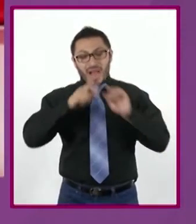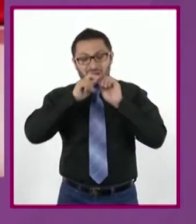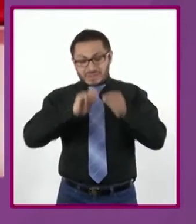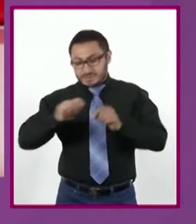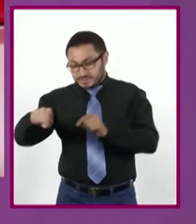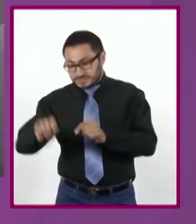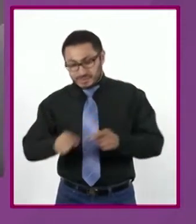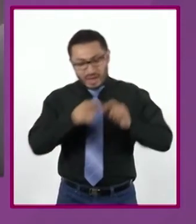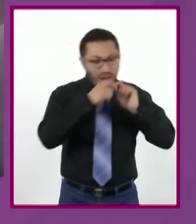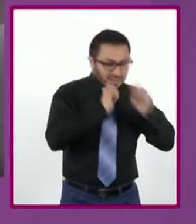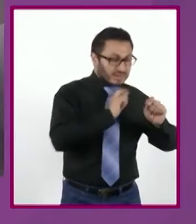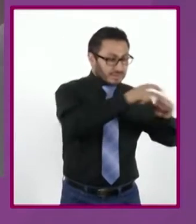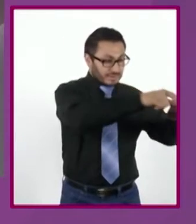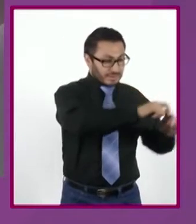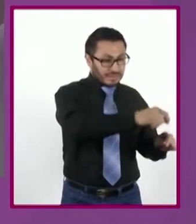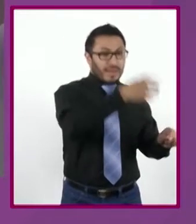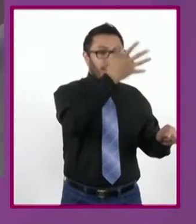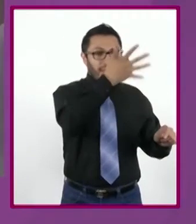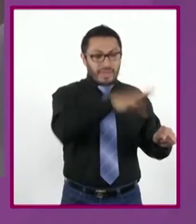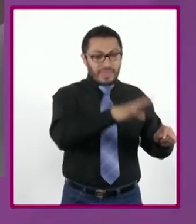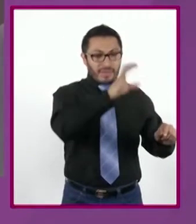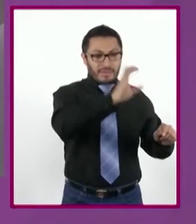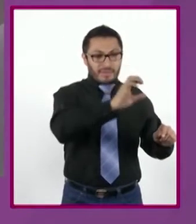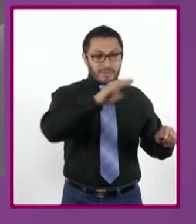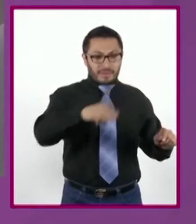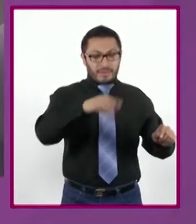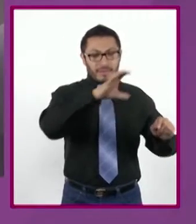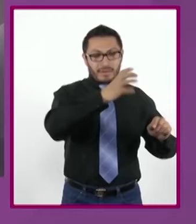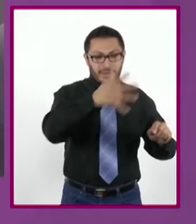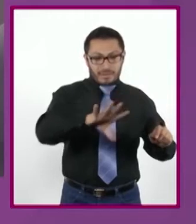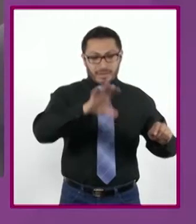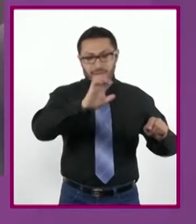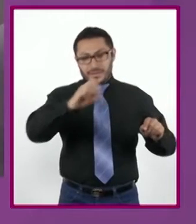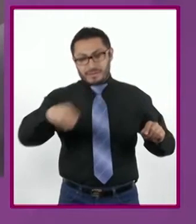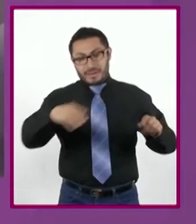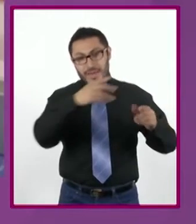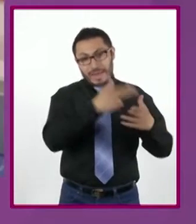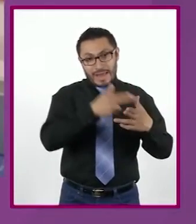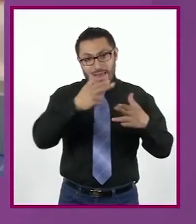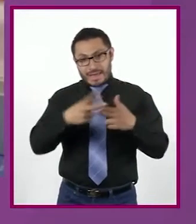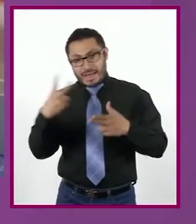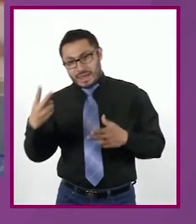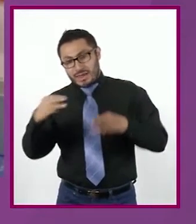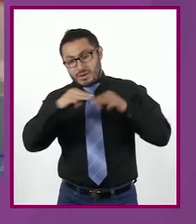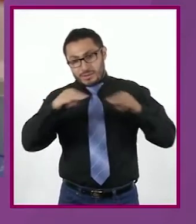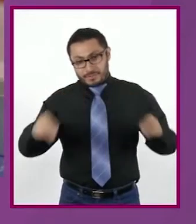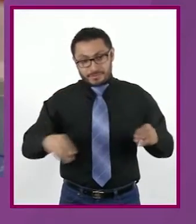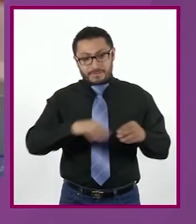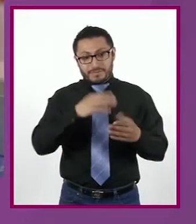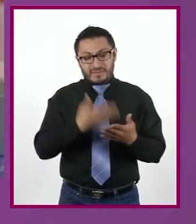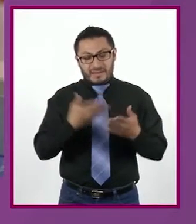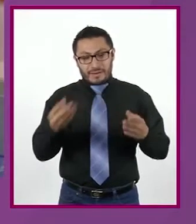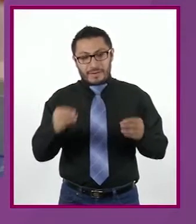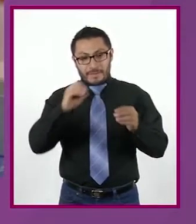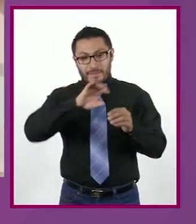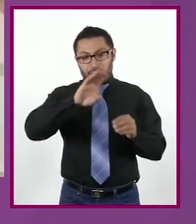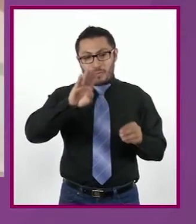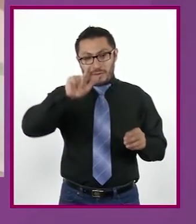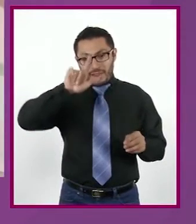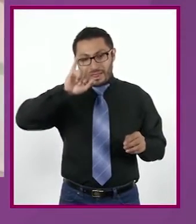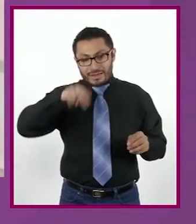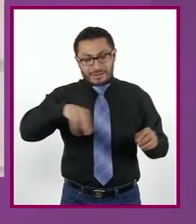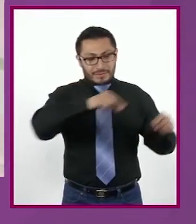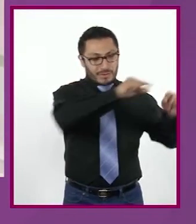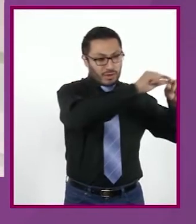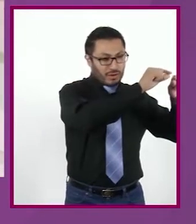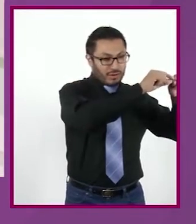final del riel, cada 10 centímetros hasta completar 2 metros. Ahora, acomodemos el balín en la parte superior del riel para